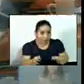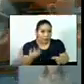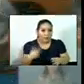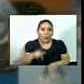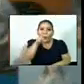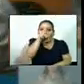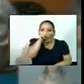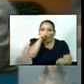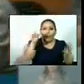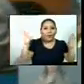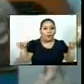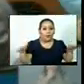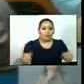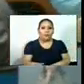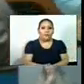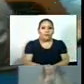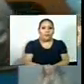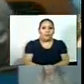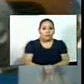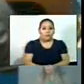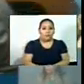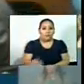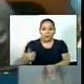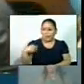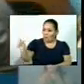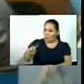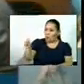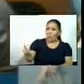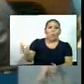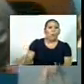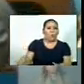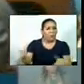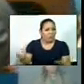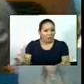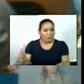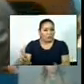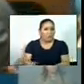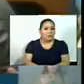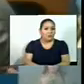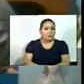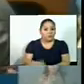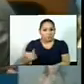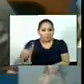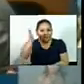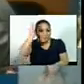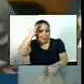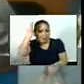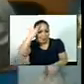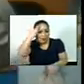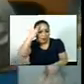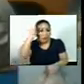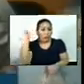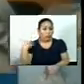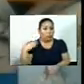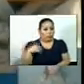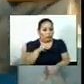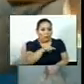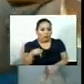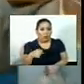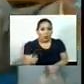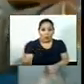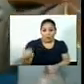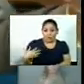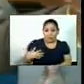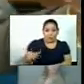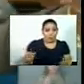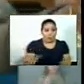Twitter y hice la consulta de cuál era el motivo. Era para conocer la realidad. A mí no se me dijo